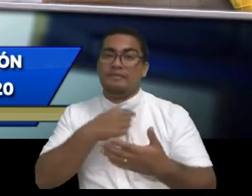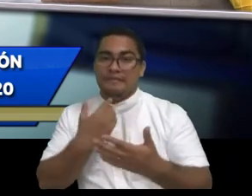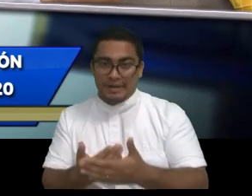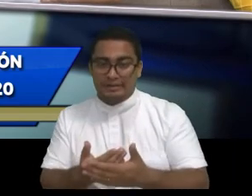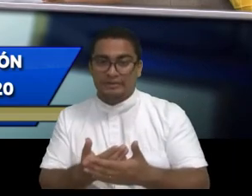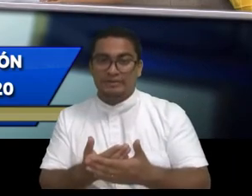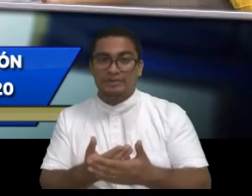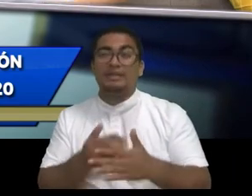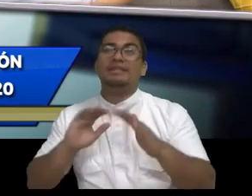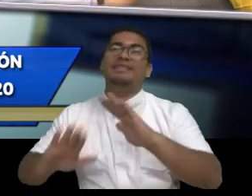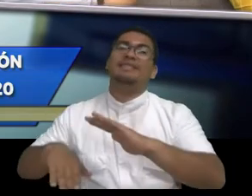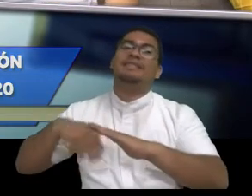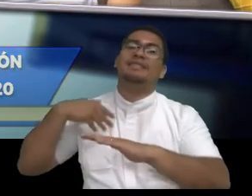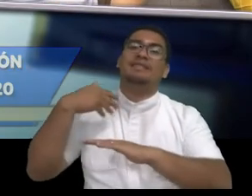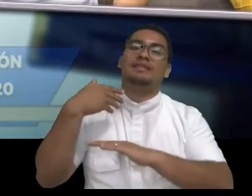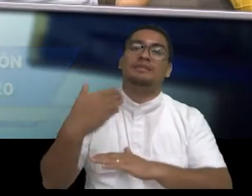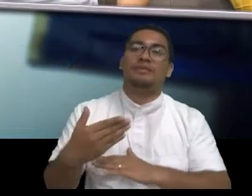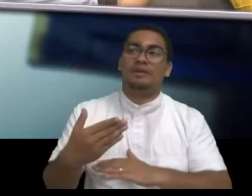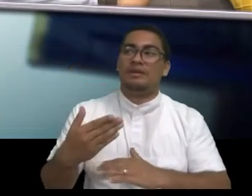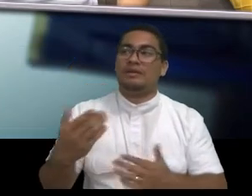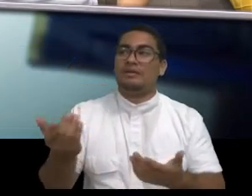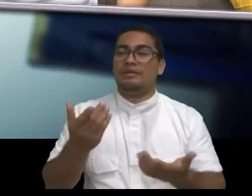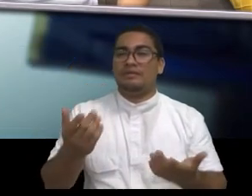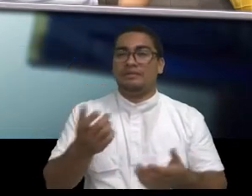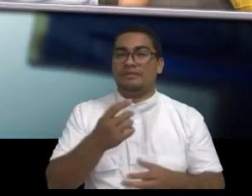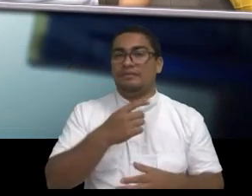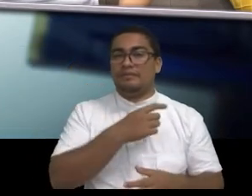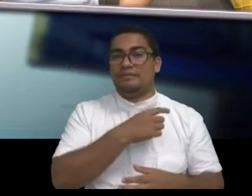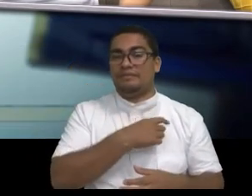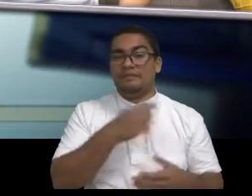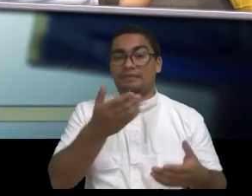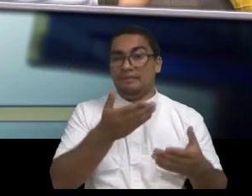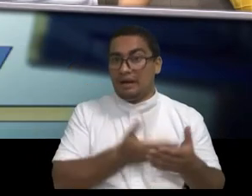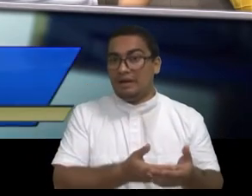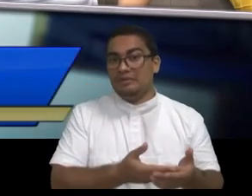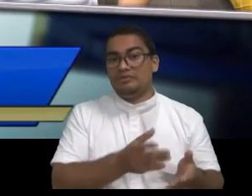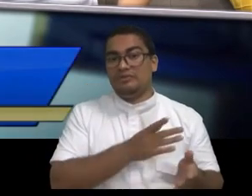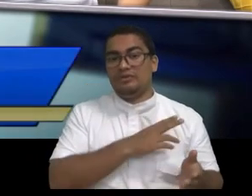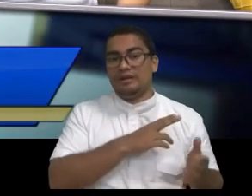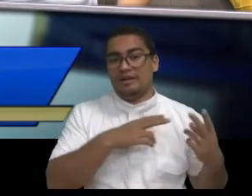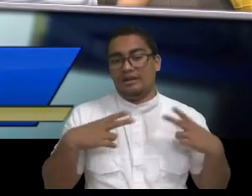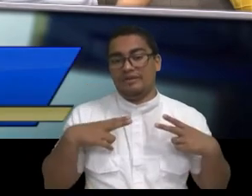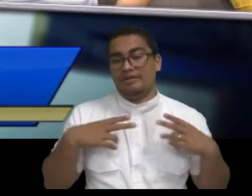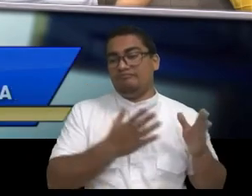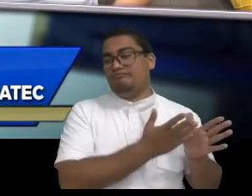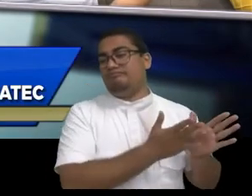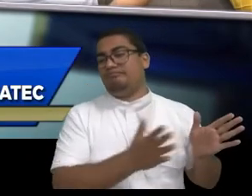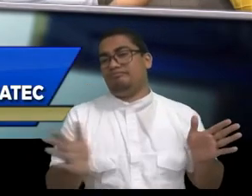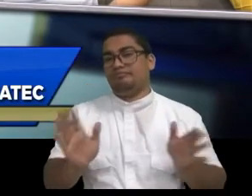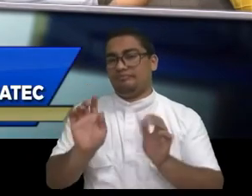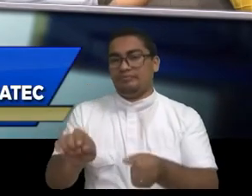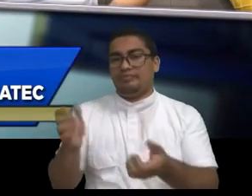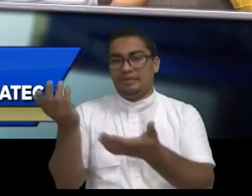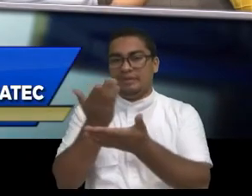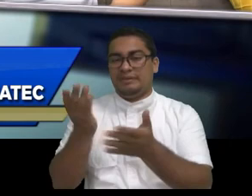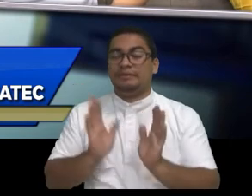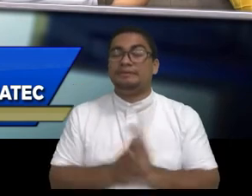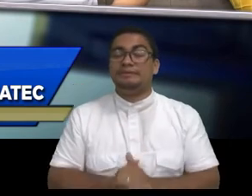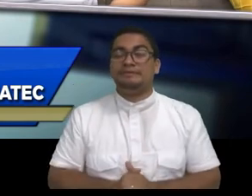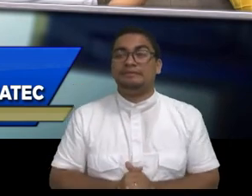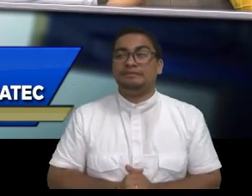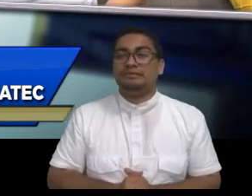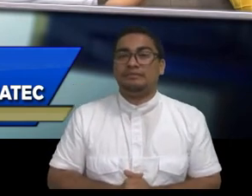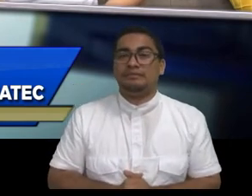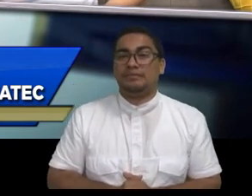una segunda etapa para esas familias que no tienen una posibilidad matricularse a un segundo semestre por ahorita tenemos aún